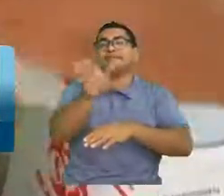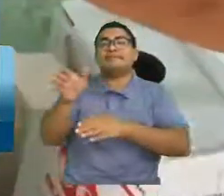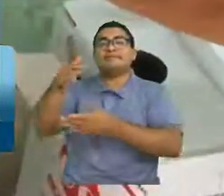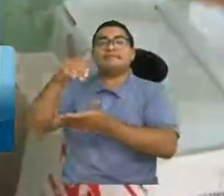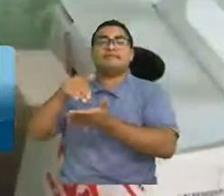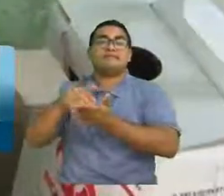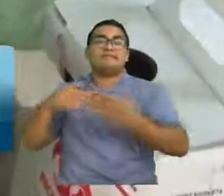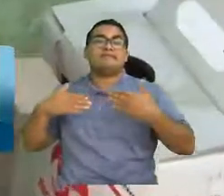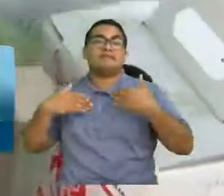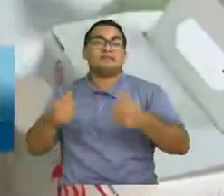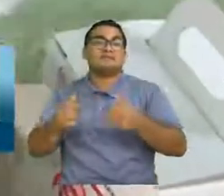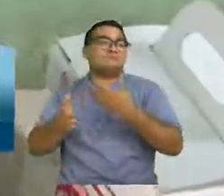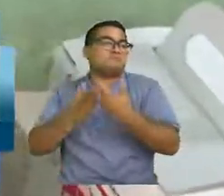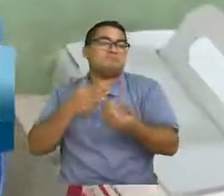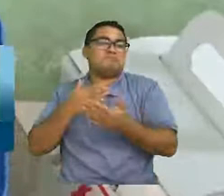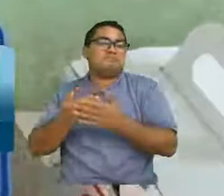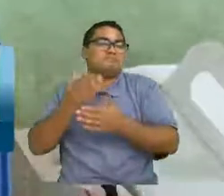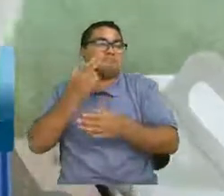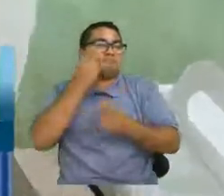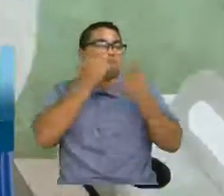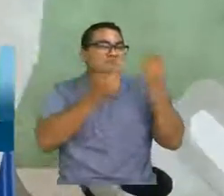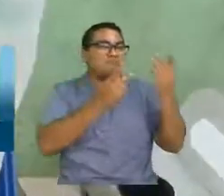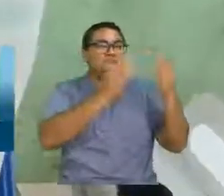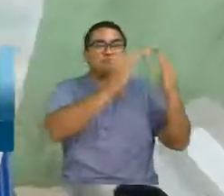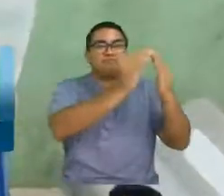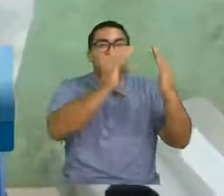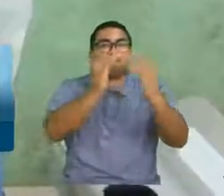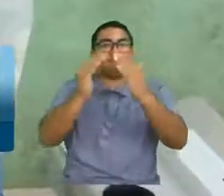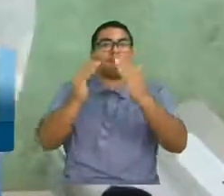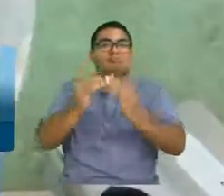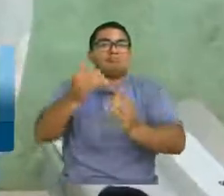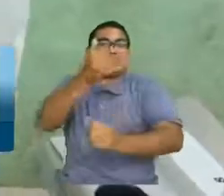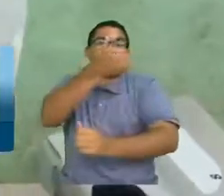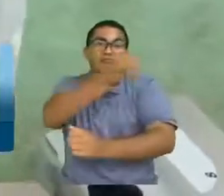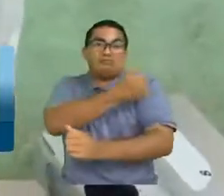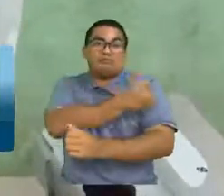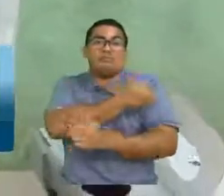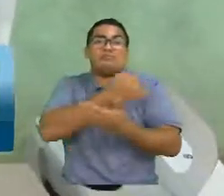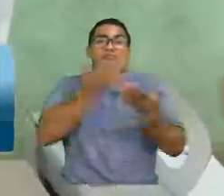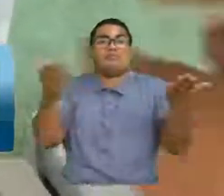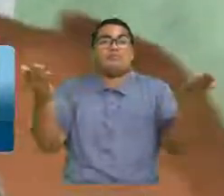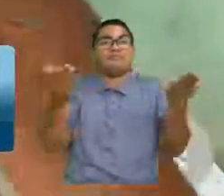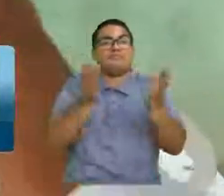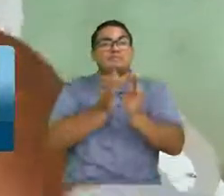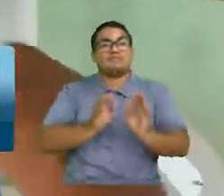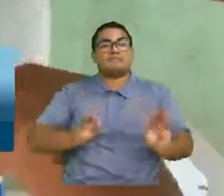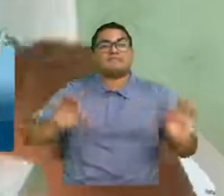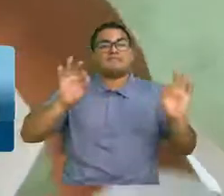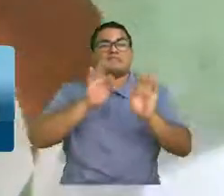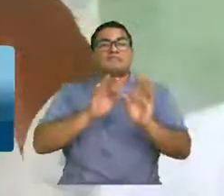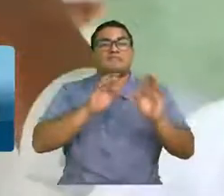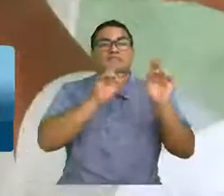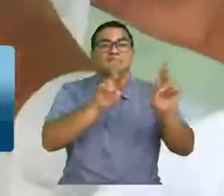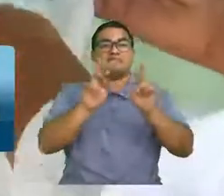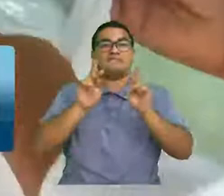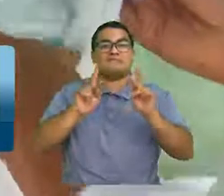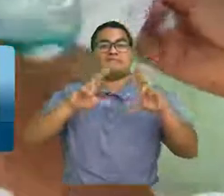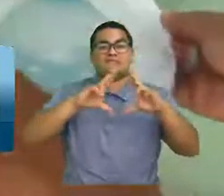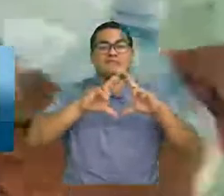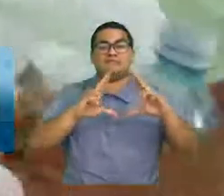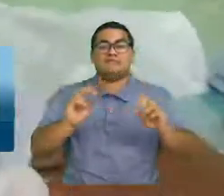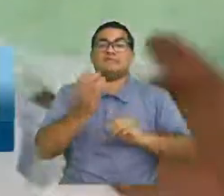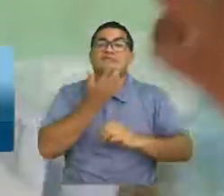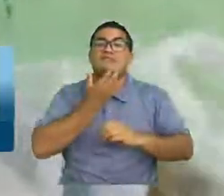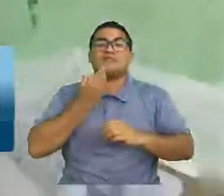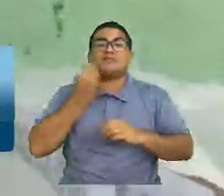salud, a la unidad de salud más cercana. Entonces ustedes están haciendo la visita constante para que nadie, ni los jóvenes, ni los